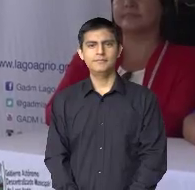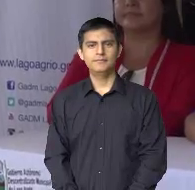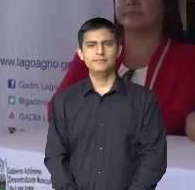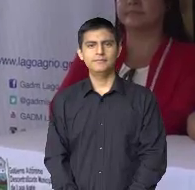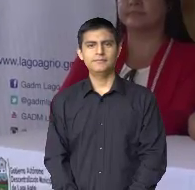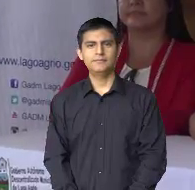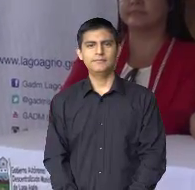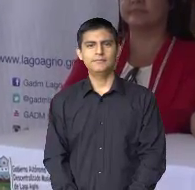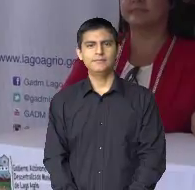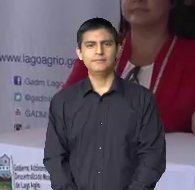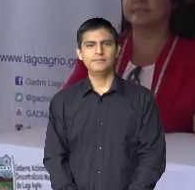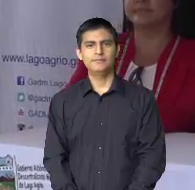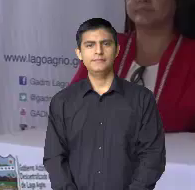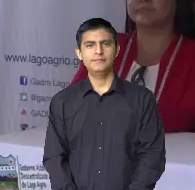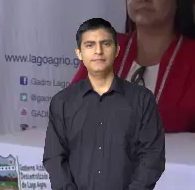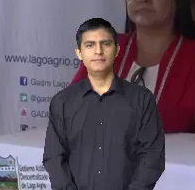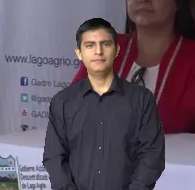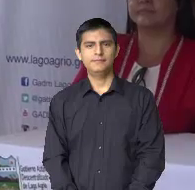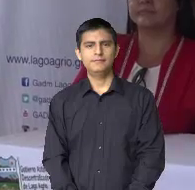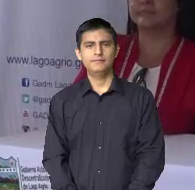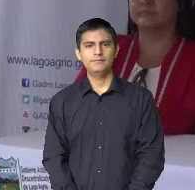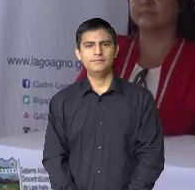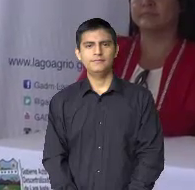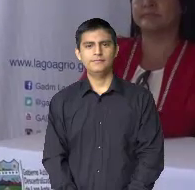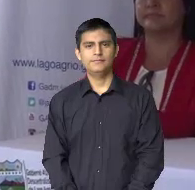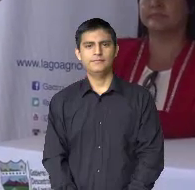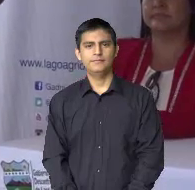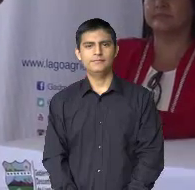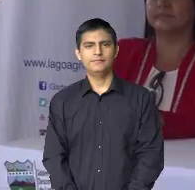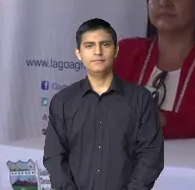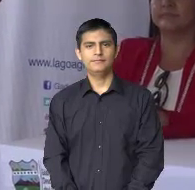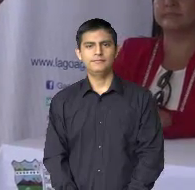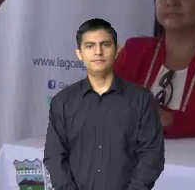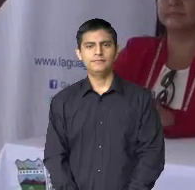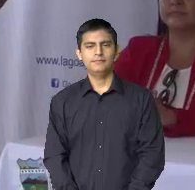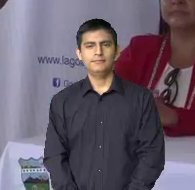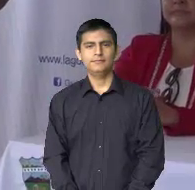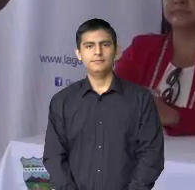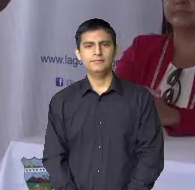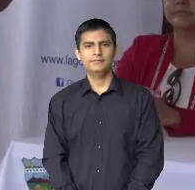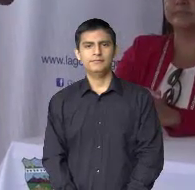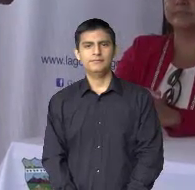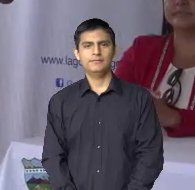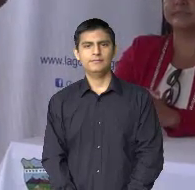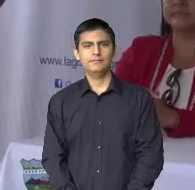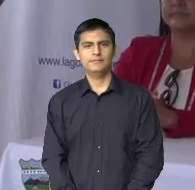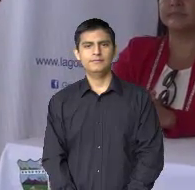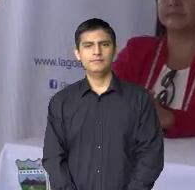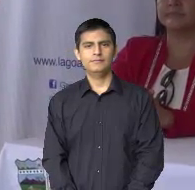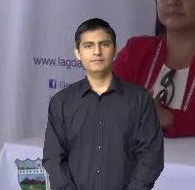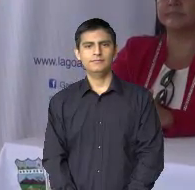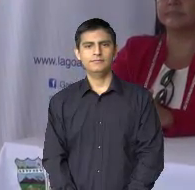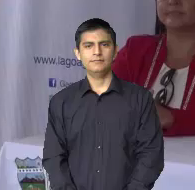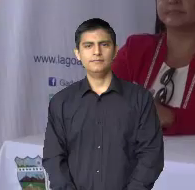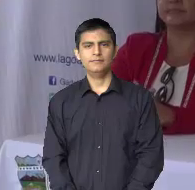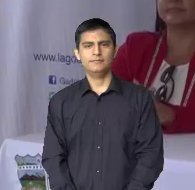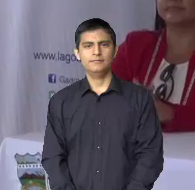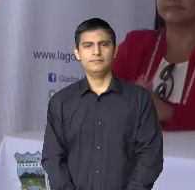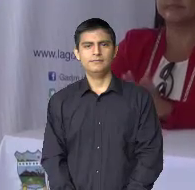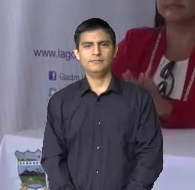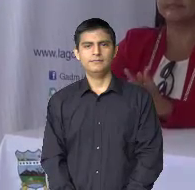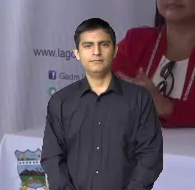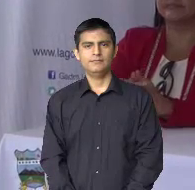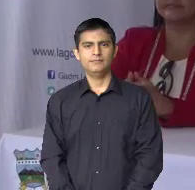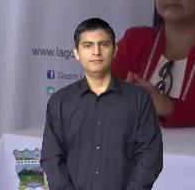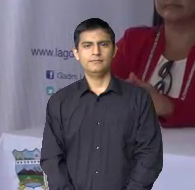Gracias, una vez más, decirle al señor alcalde por haber hecho realidad este sueño, de